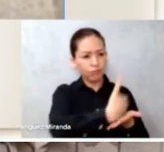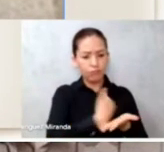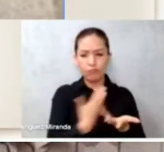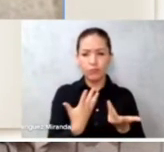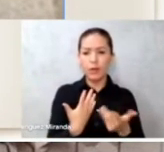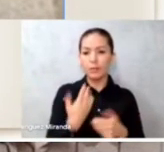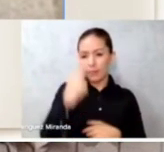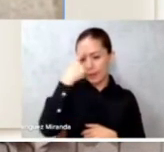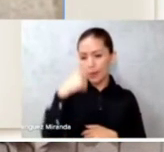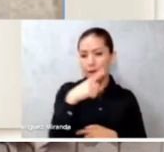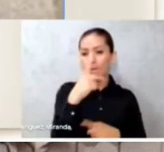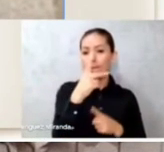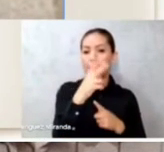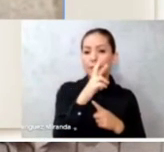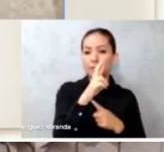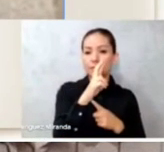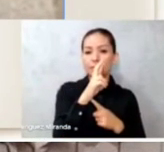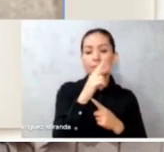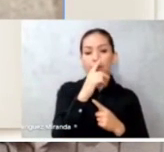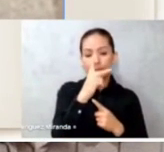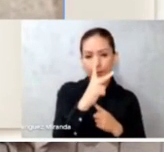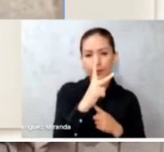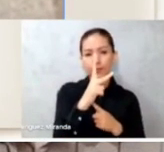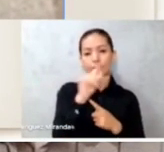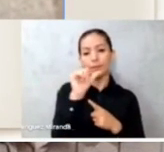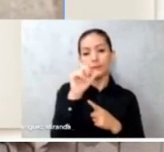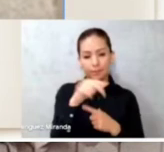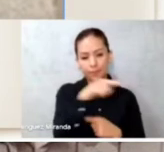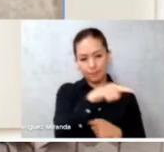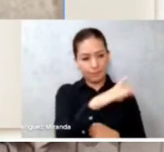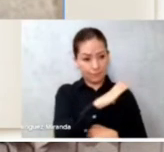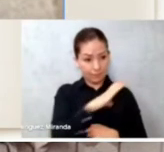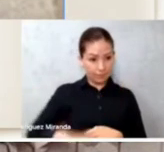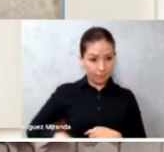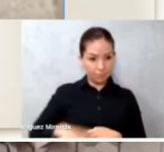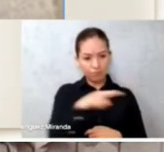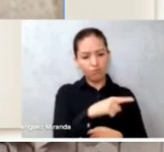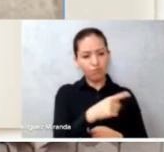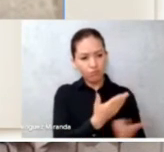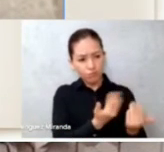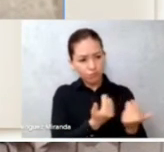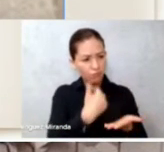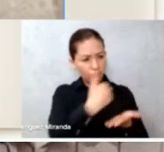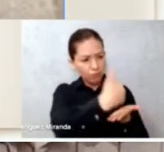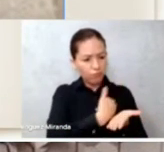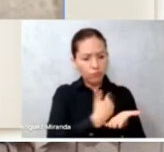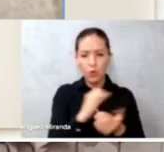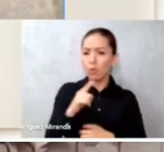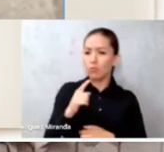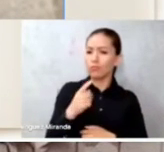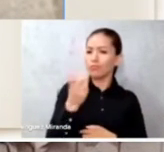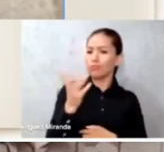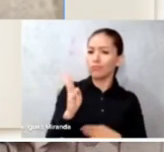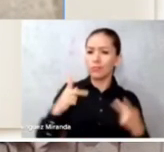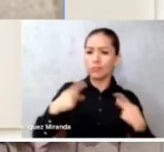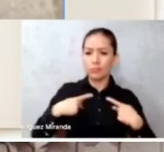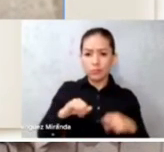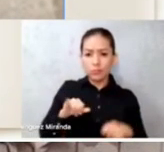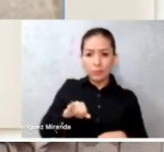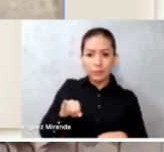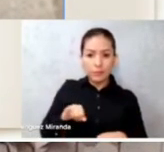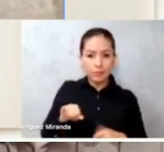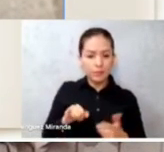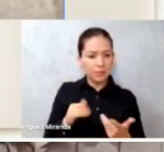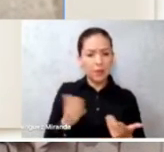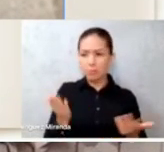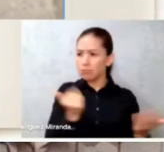del Partido Acción Nacional y su candidato, de igual manera para los terceros interesados, recibiéndolos en diversas